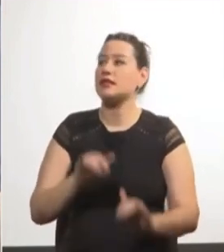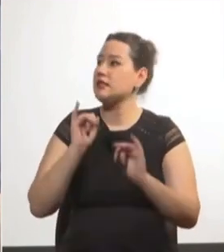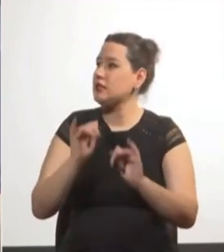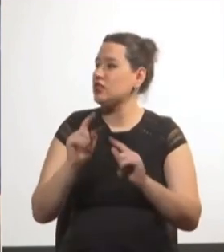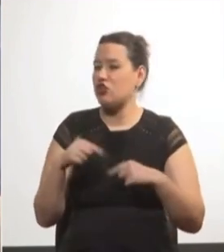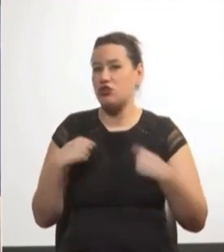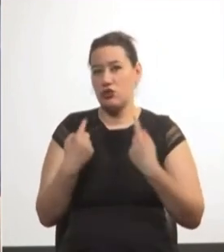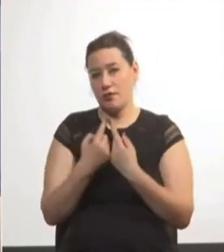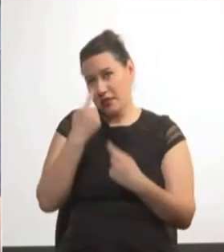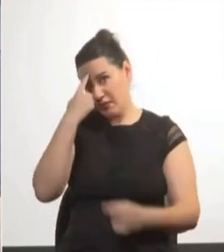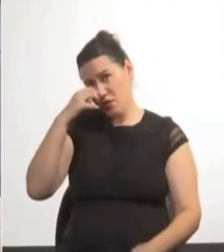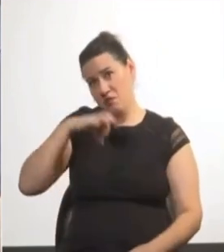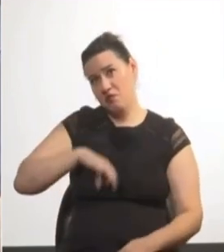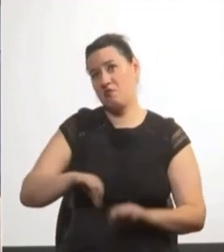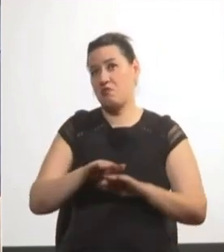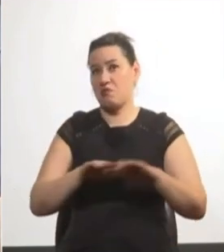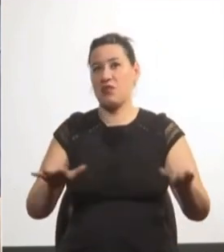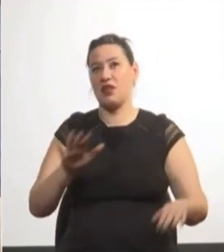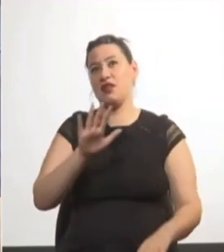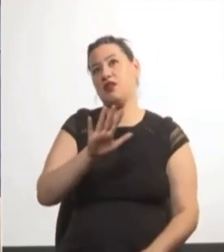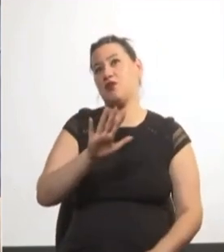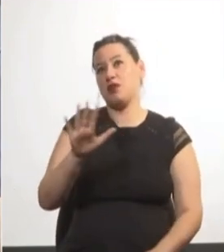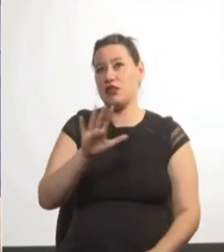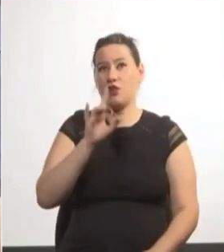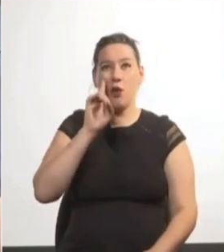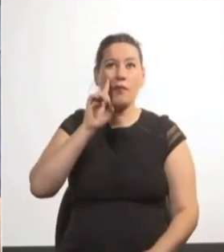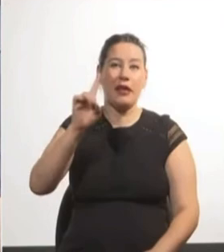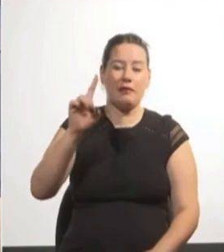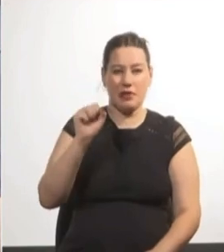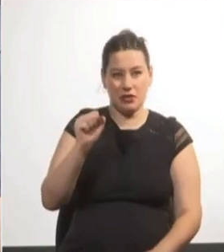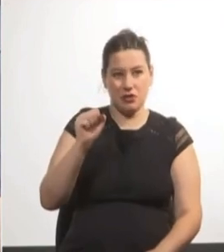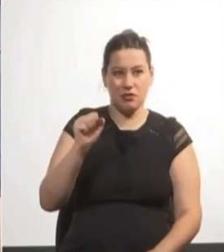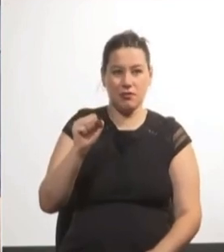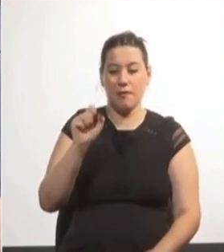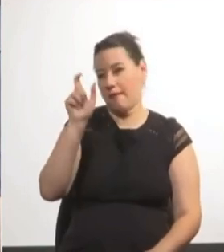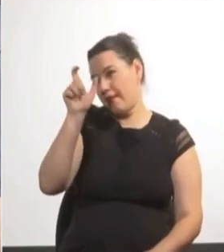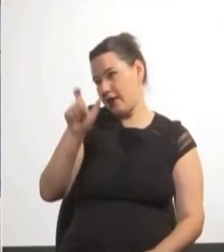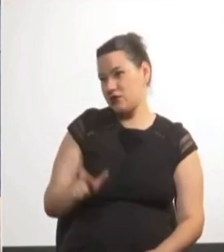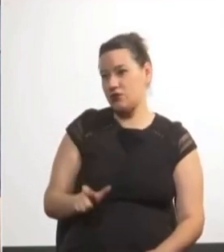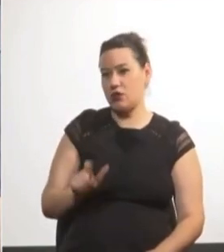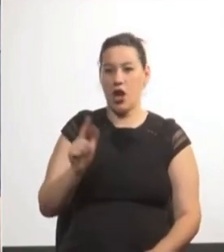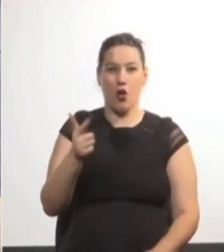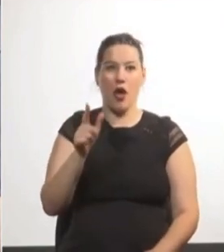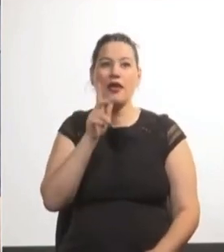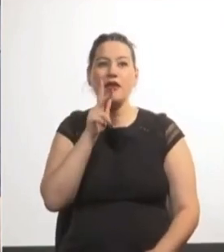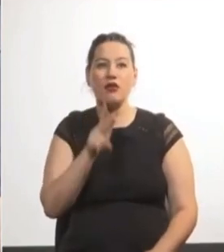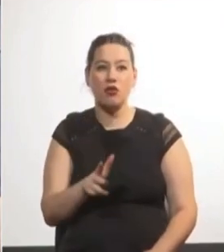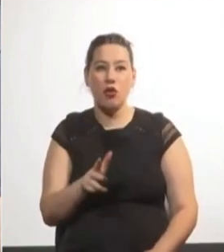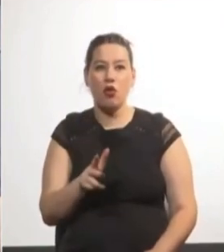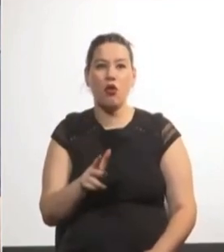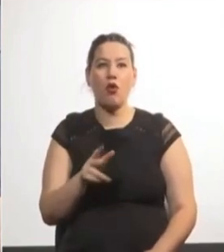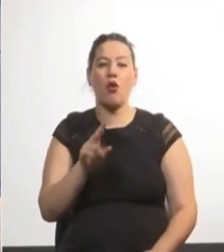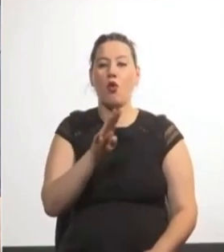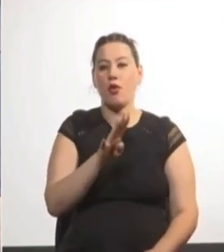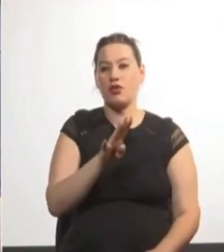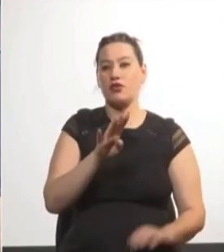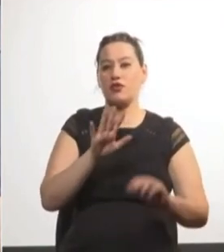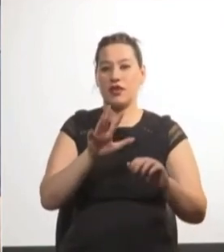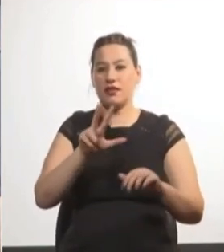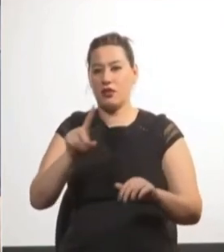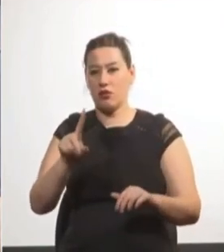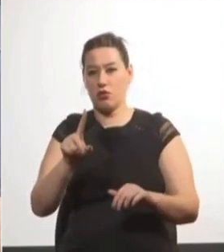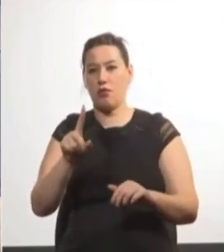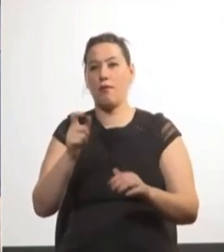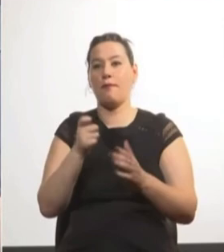pensamos de un sueldo nominal de 55.000 pesos, la persona que no tiene hijos va a tener 431